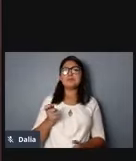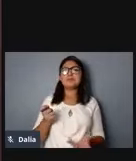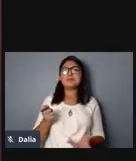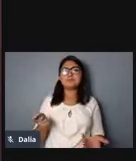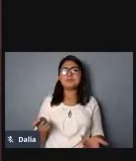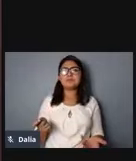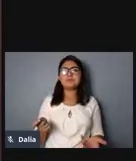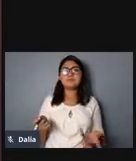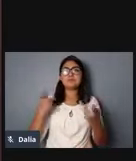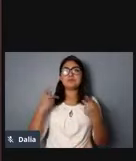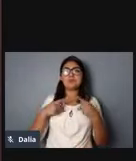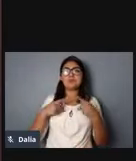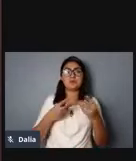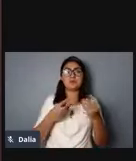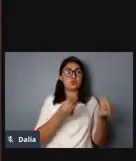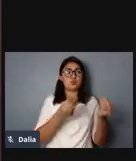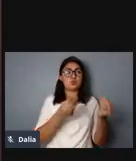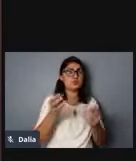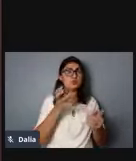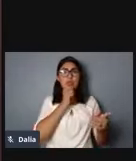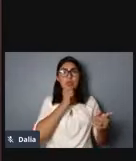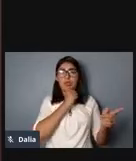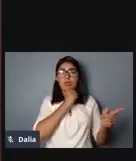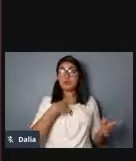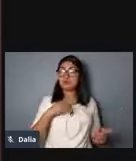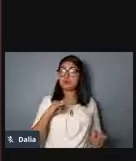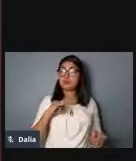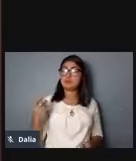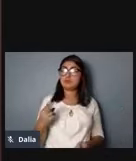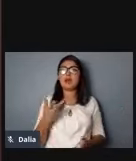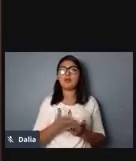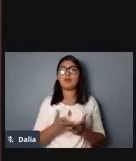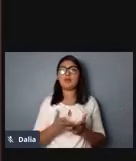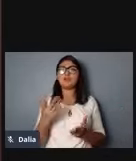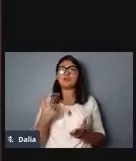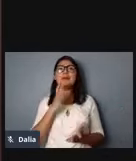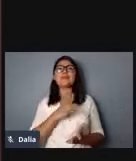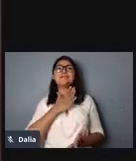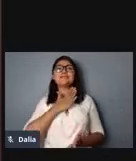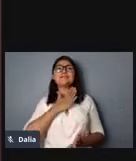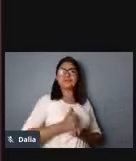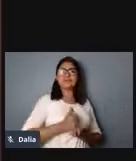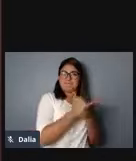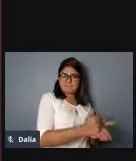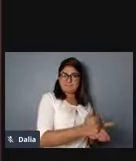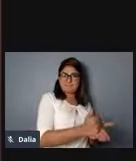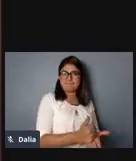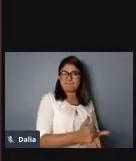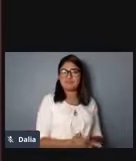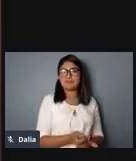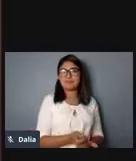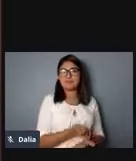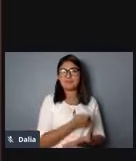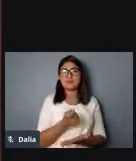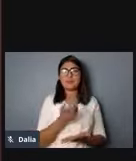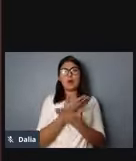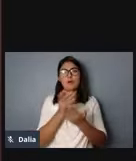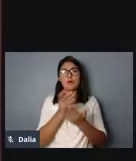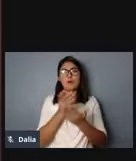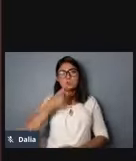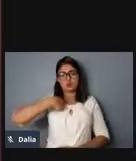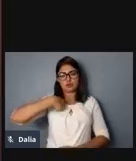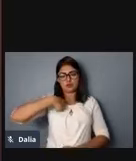tienen. Igual hoy día es el trabajo, ¿no? O sea, yo tengo este trabajo,